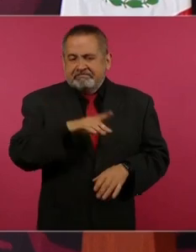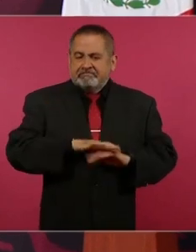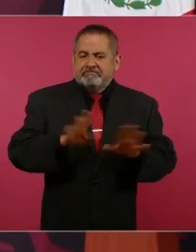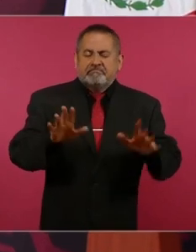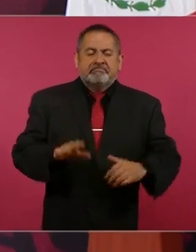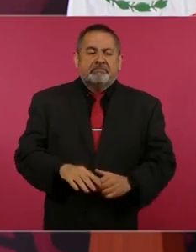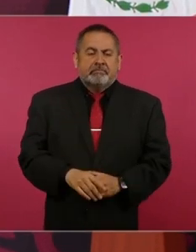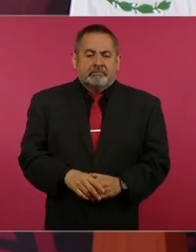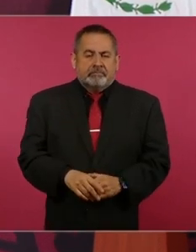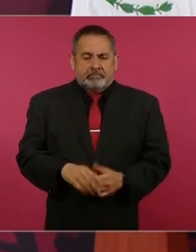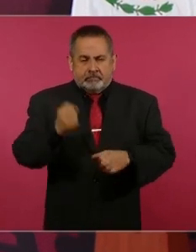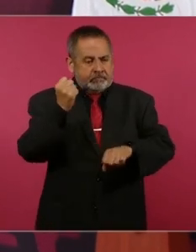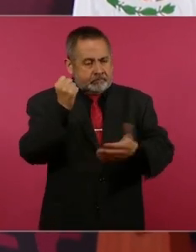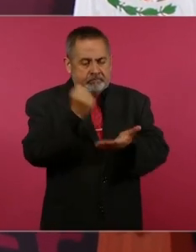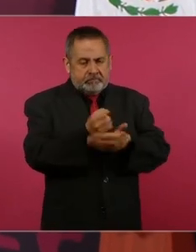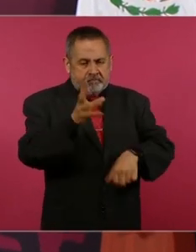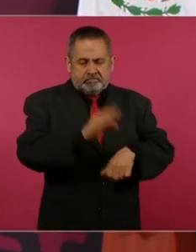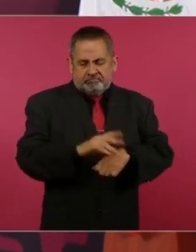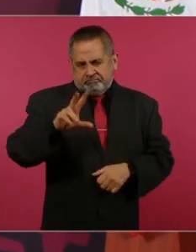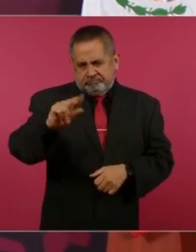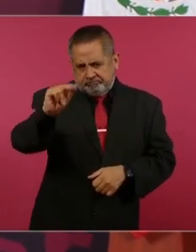¿Sí? Y no se aprueba.